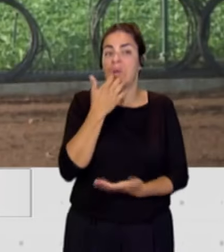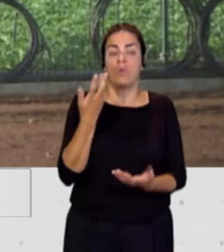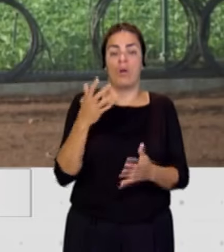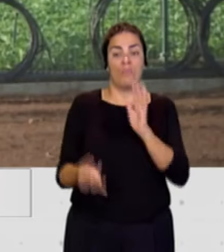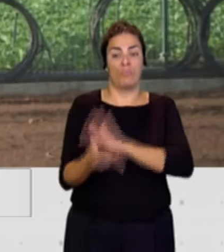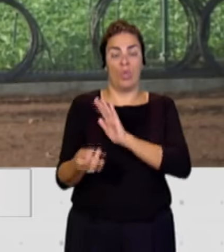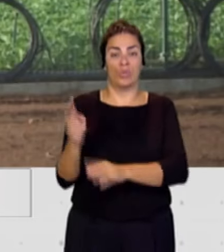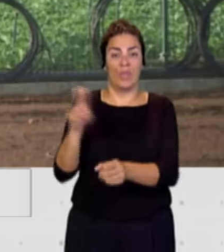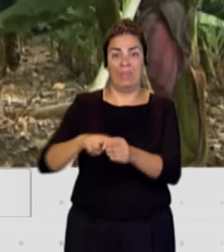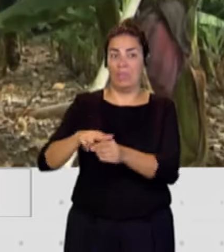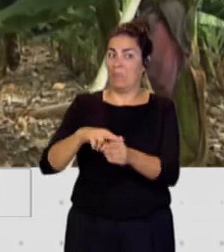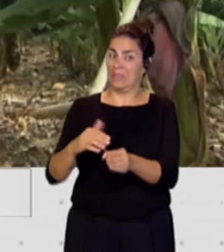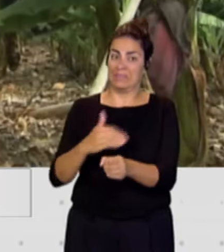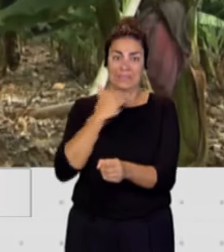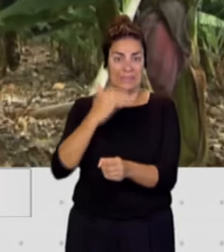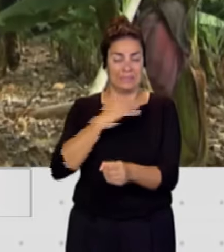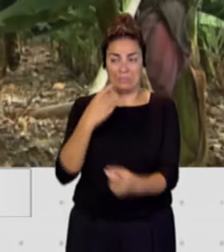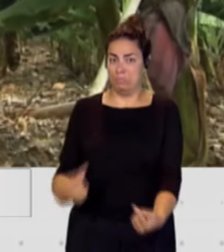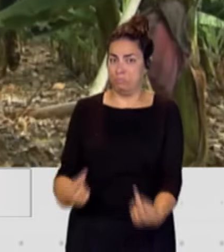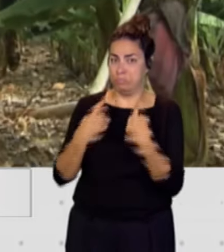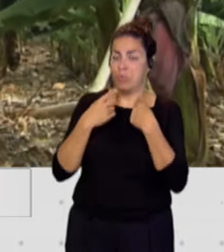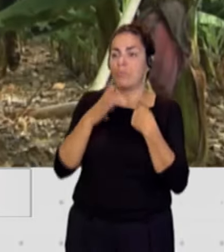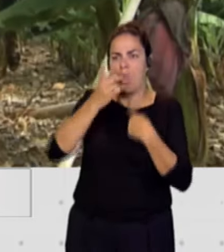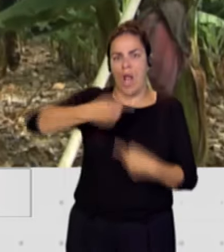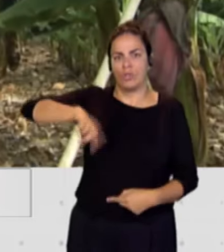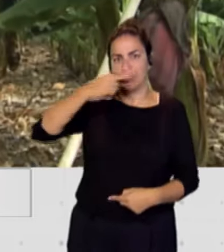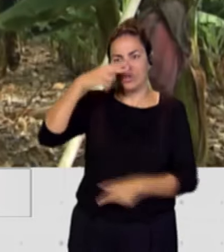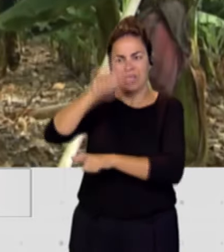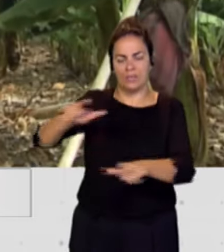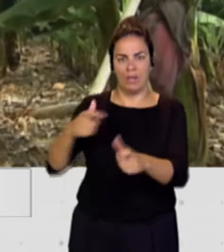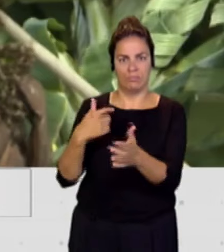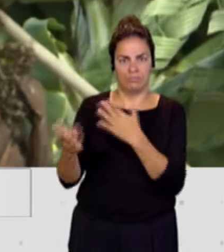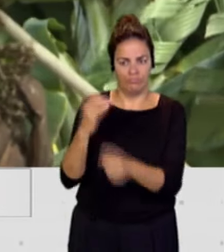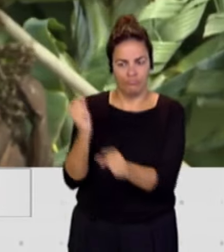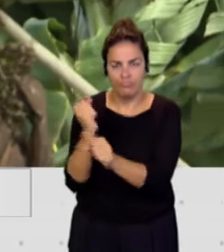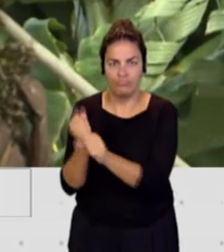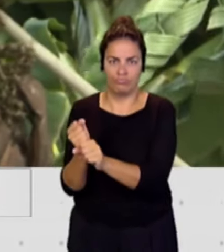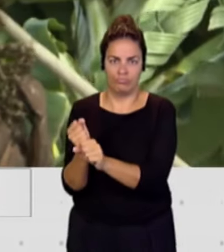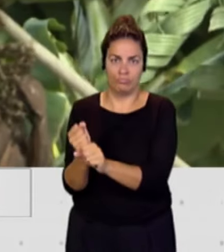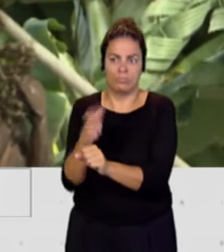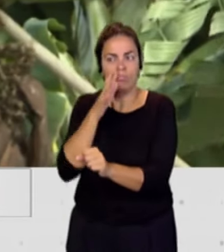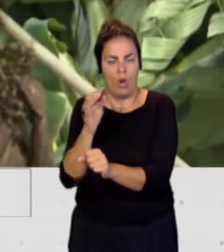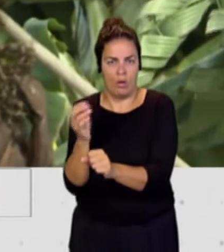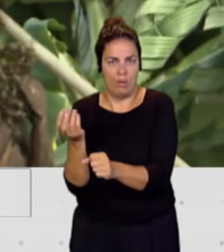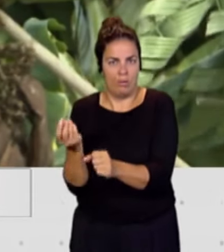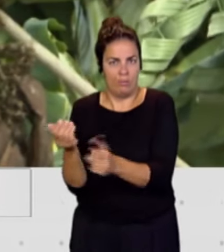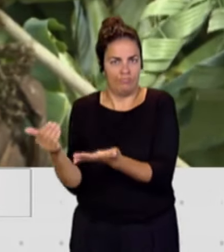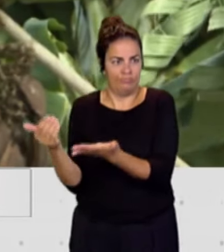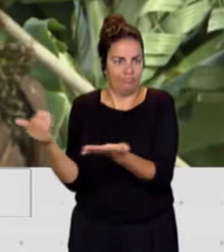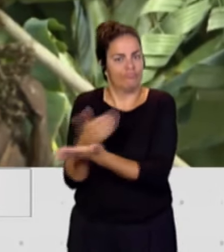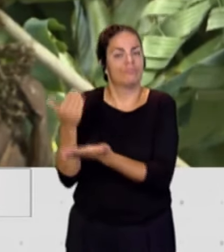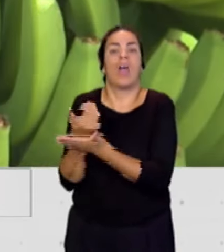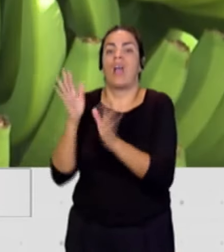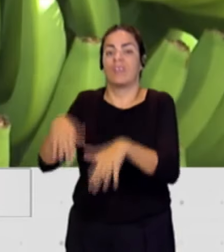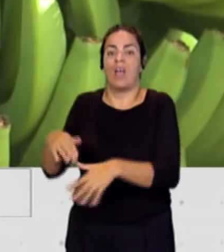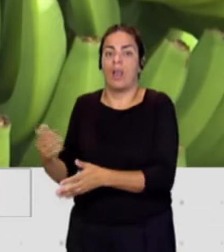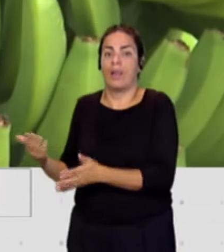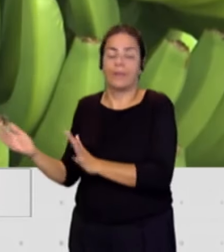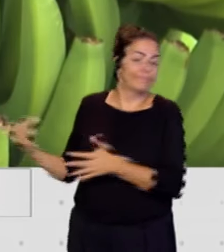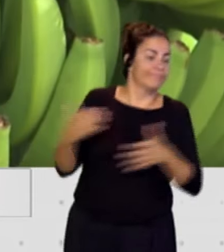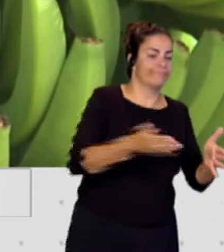que más mano de obra que nos interesa a nosotros la mano de obra eh lo que más mano de obra genera y se está yendo por otros cultivos como